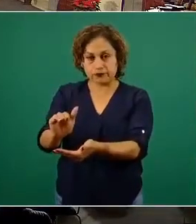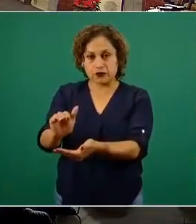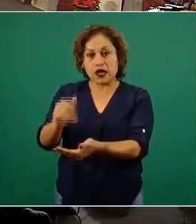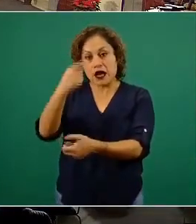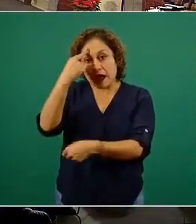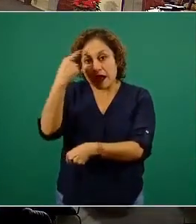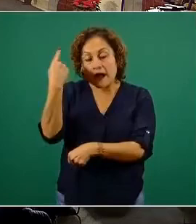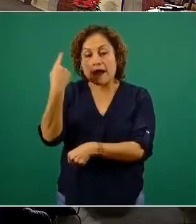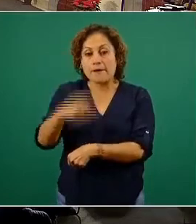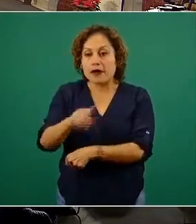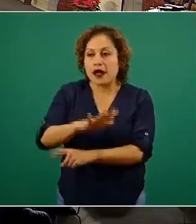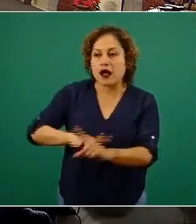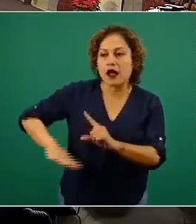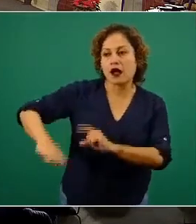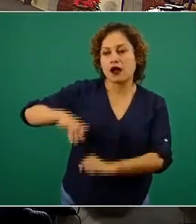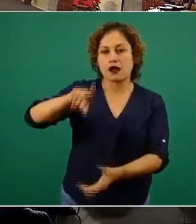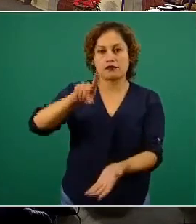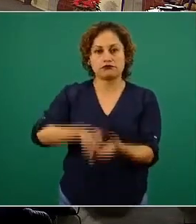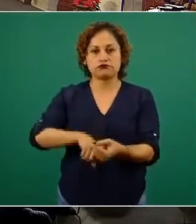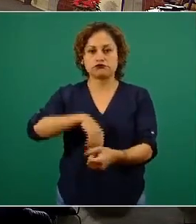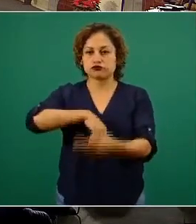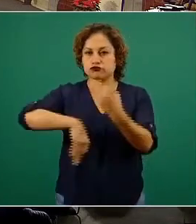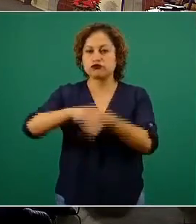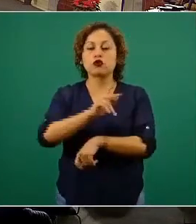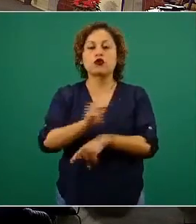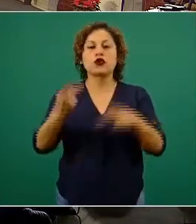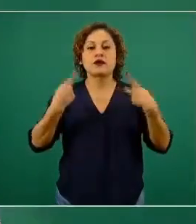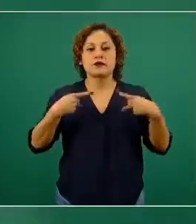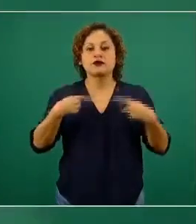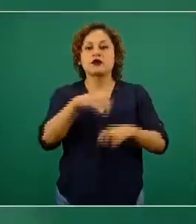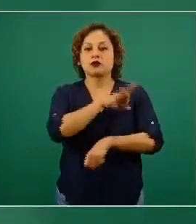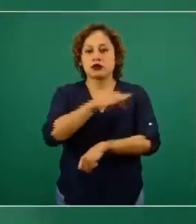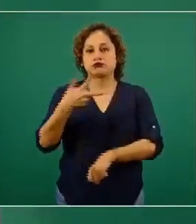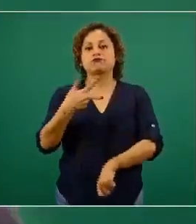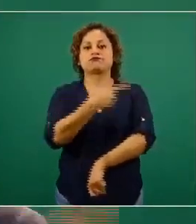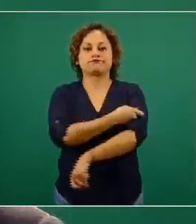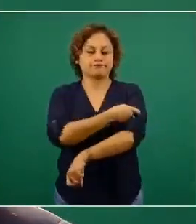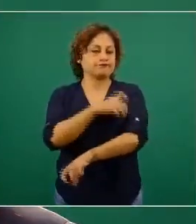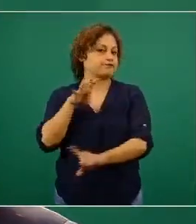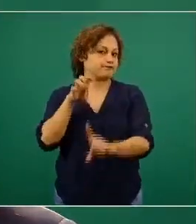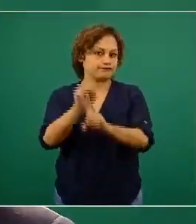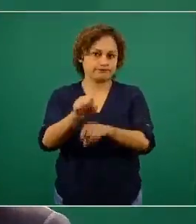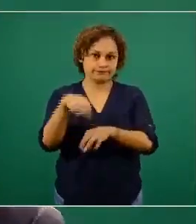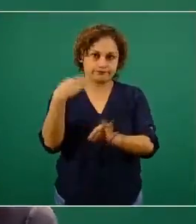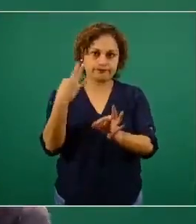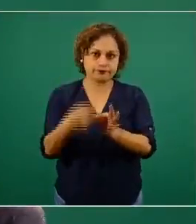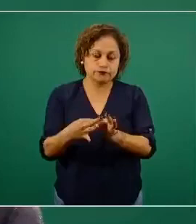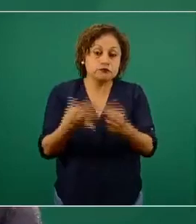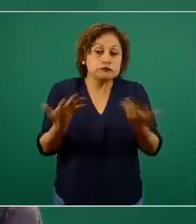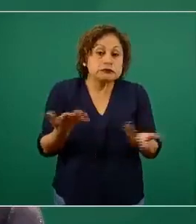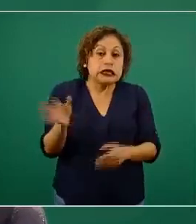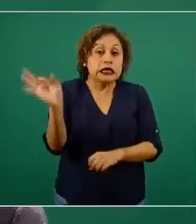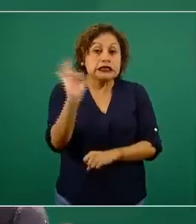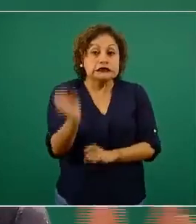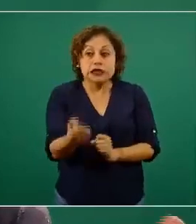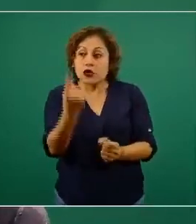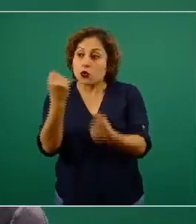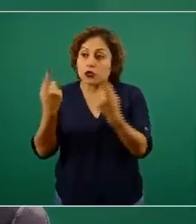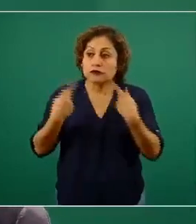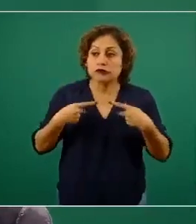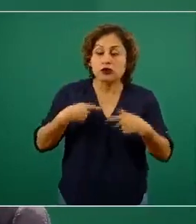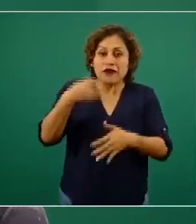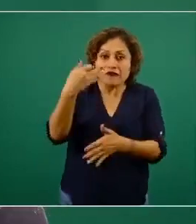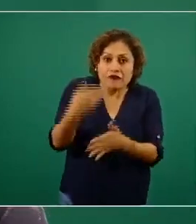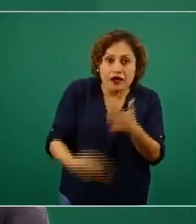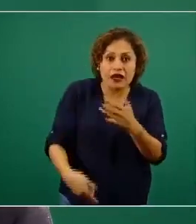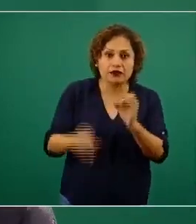queden personas sin vacunar. Es decir, se contemplan los dos extremos, que falten personas o que falte biológico, de modo que se compensen